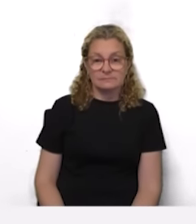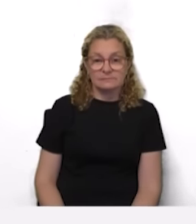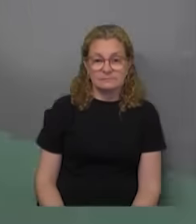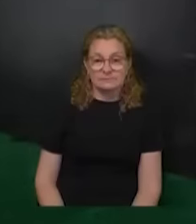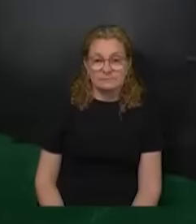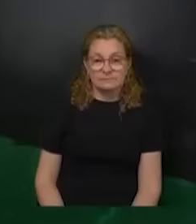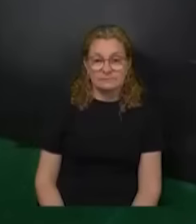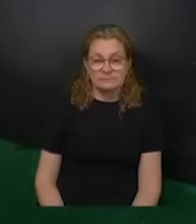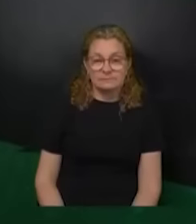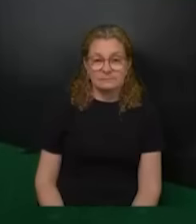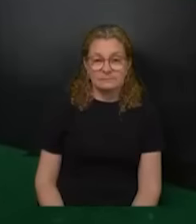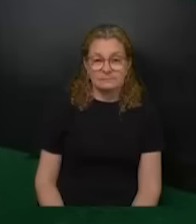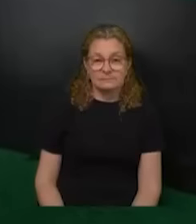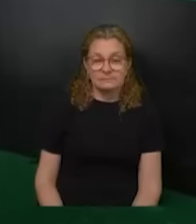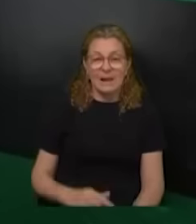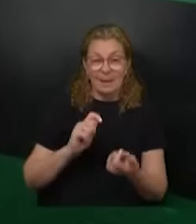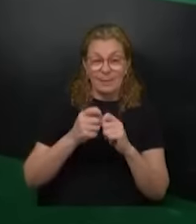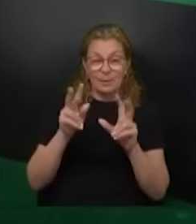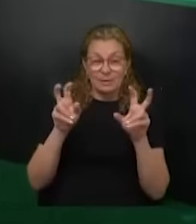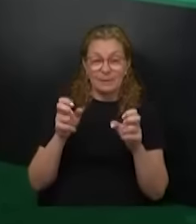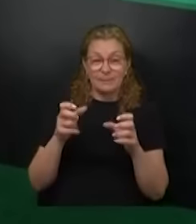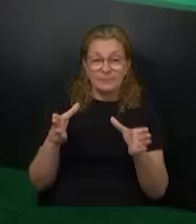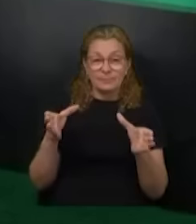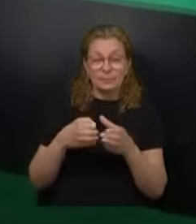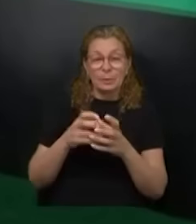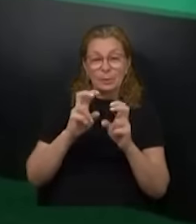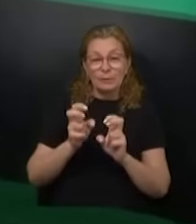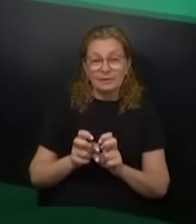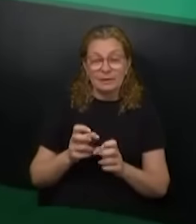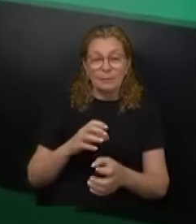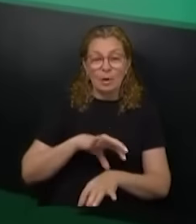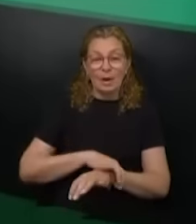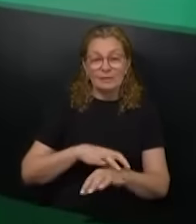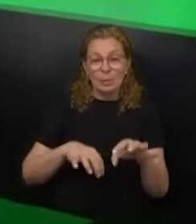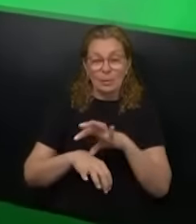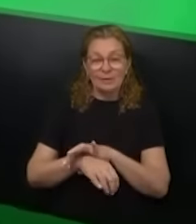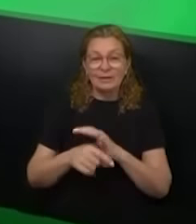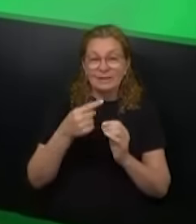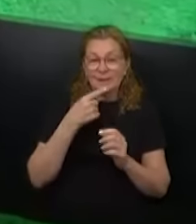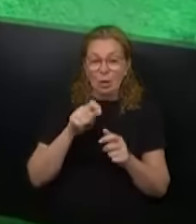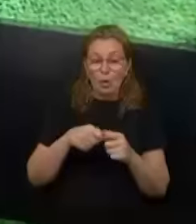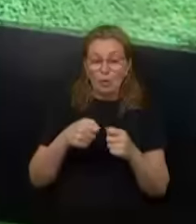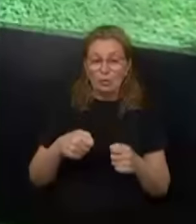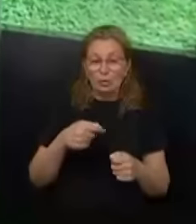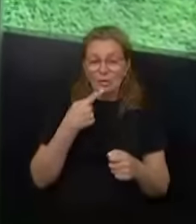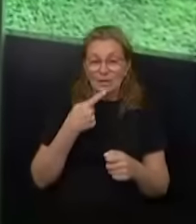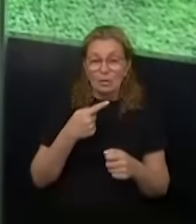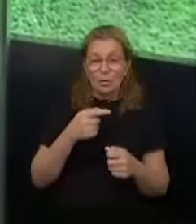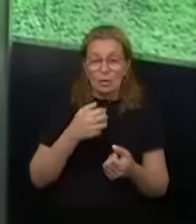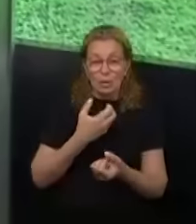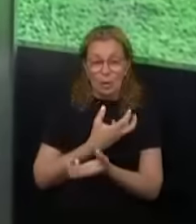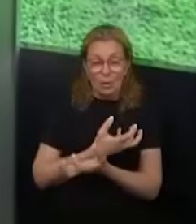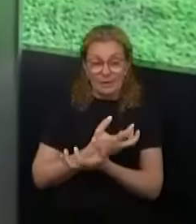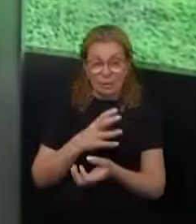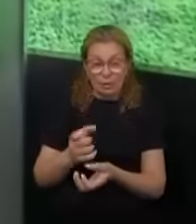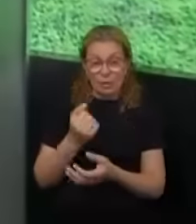beneficios ahora cambiamos de asunto el grupo de investigación en Antropología forense concluyó que los huesos encontrados en las